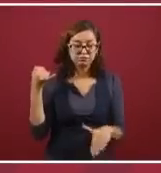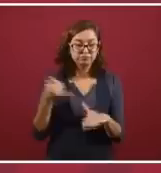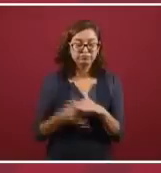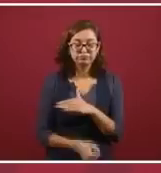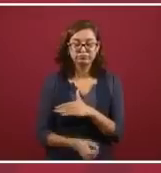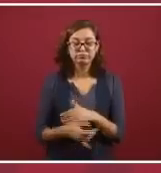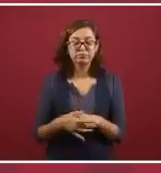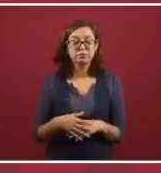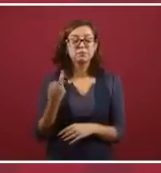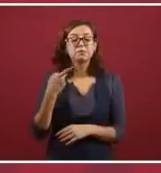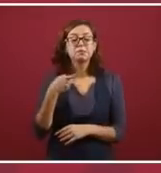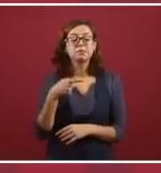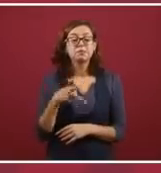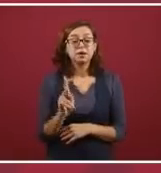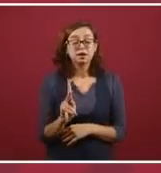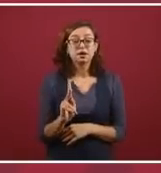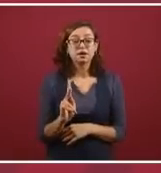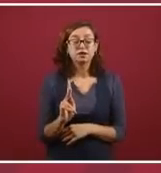pero